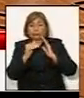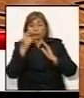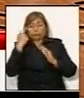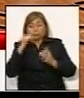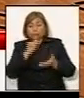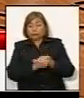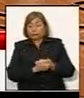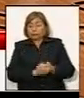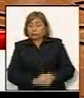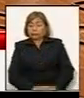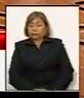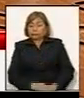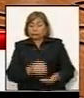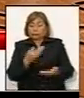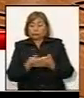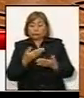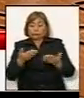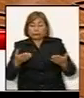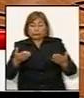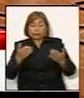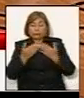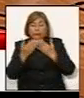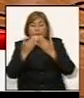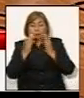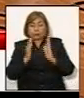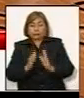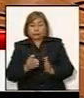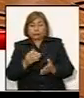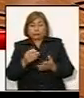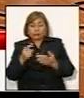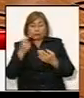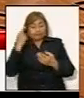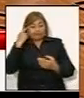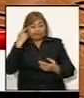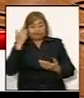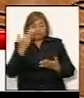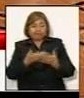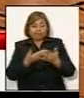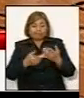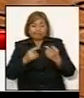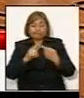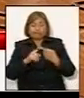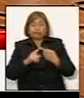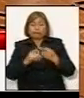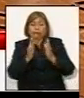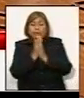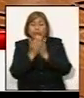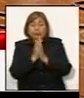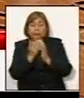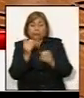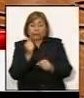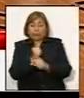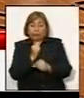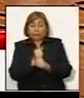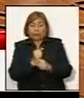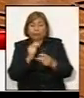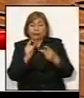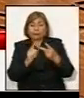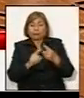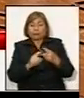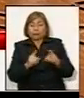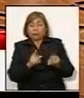el tema de material educativo que completo que comprende está cuadernos de trabajo y